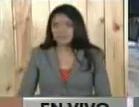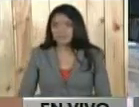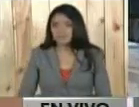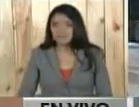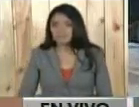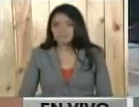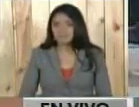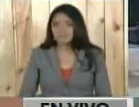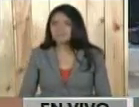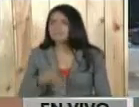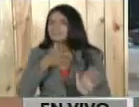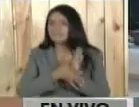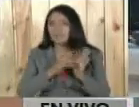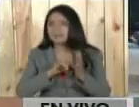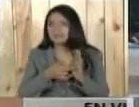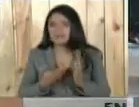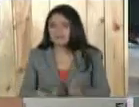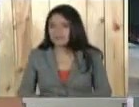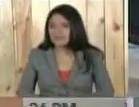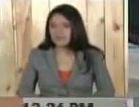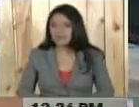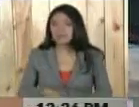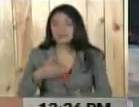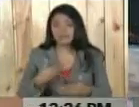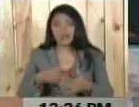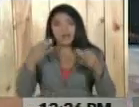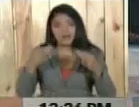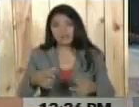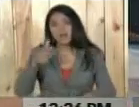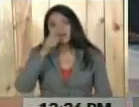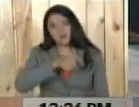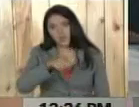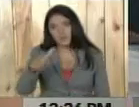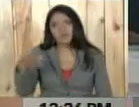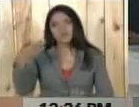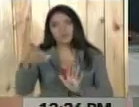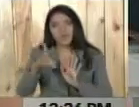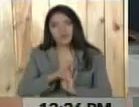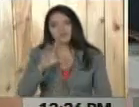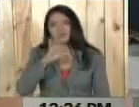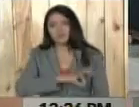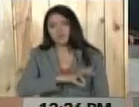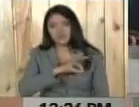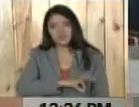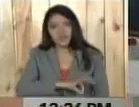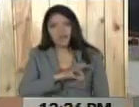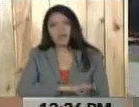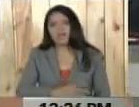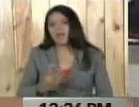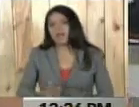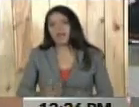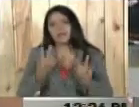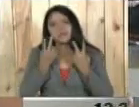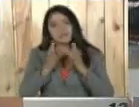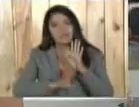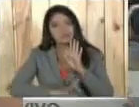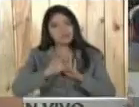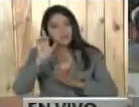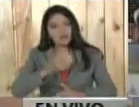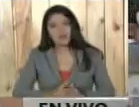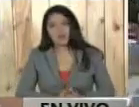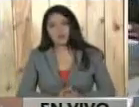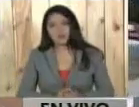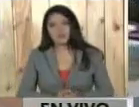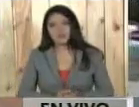Todo lo que significa garantizarle a nuestro pueblo sus derechos sociales, su derecho a la vida y al desarrollo, con